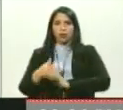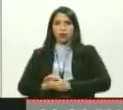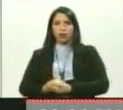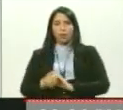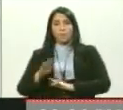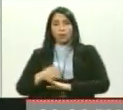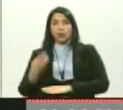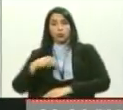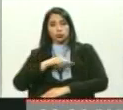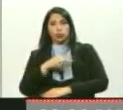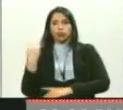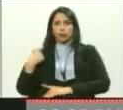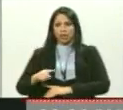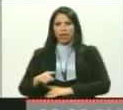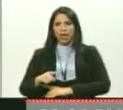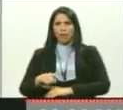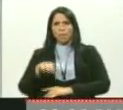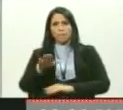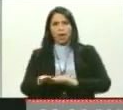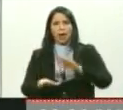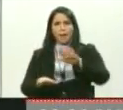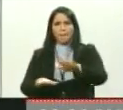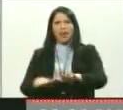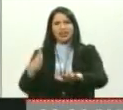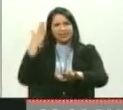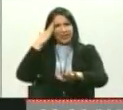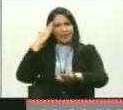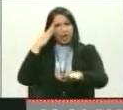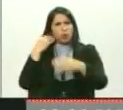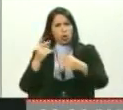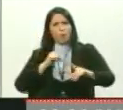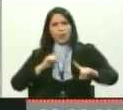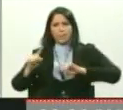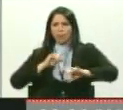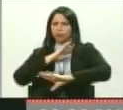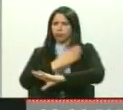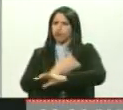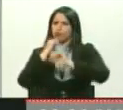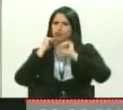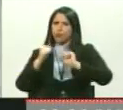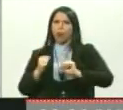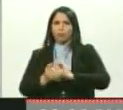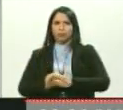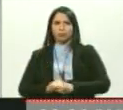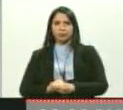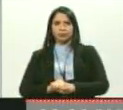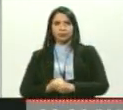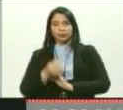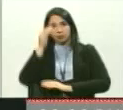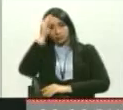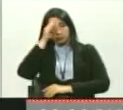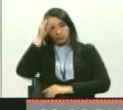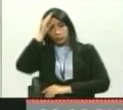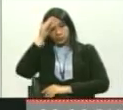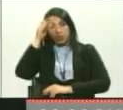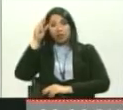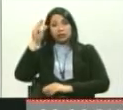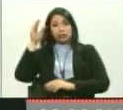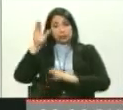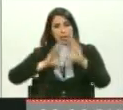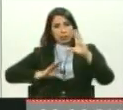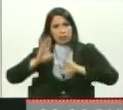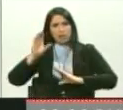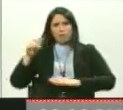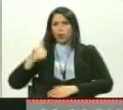nosotros tenemos los pies sobre la tierra, Diosdado. Nosotros actuamos con veracidad, con certeza, con conocimiento científico.